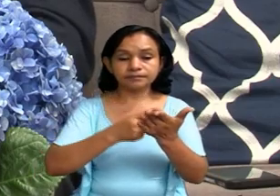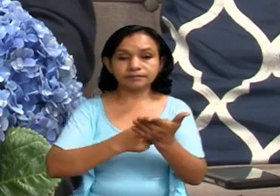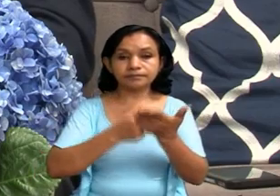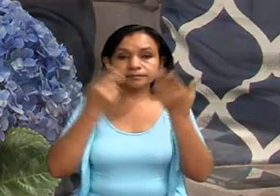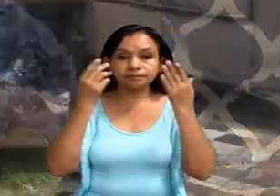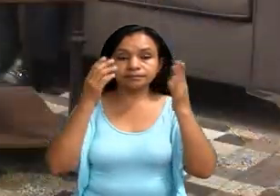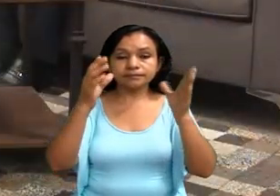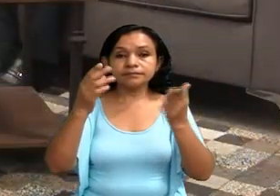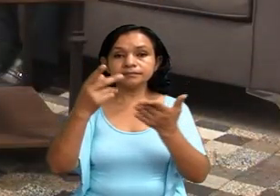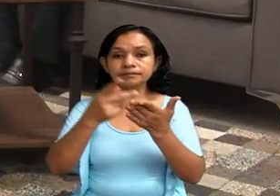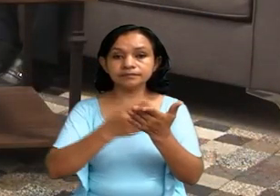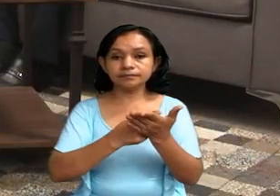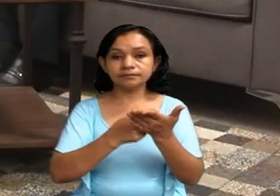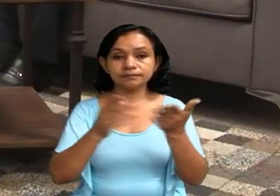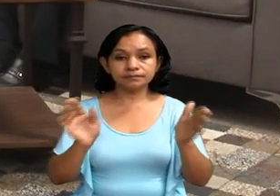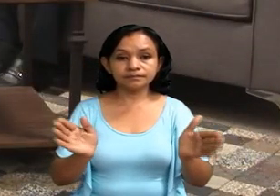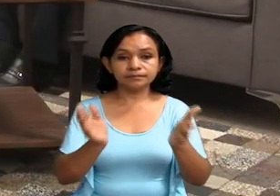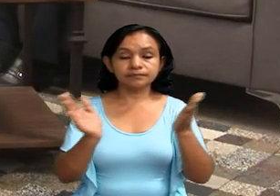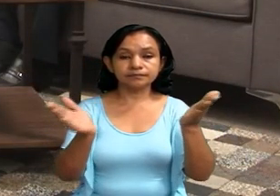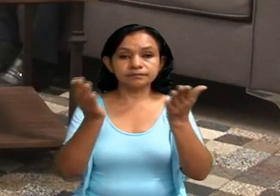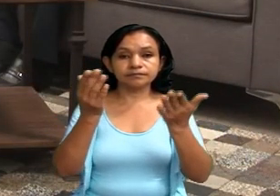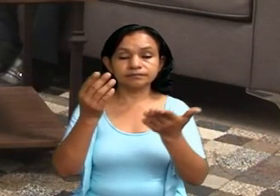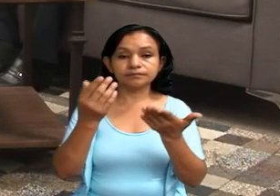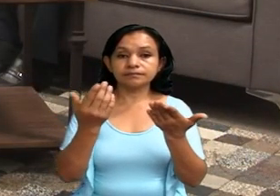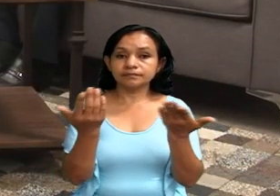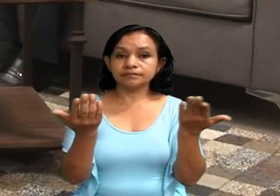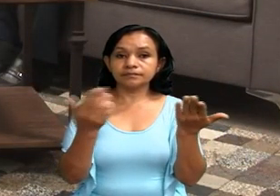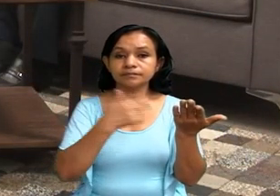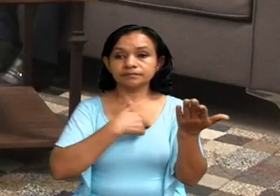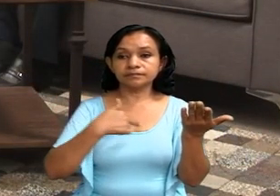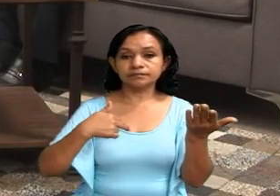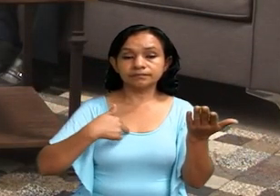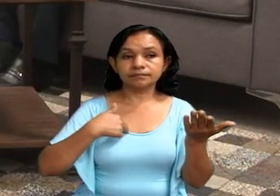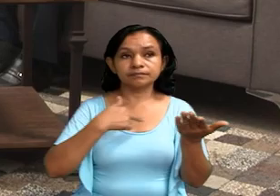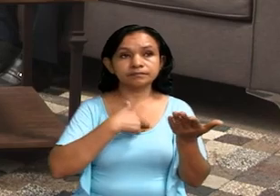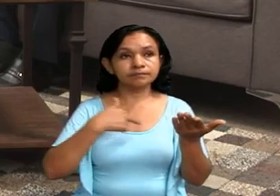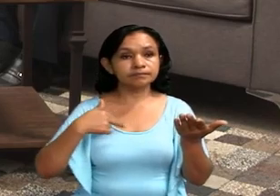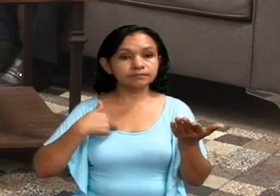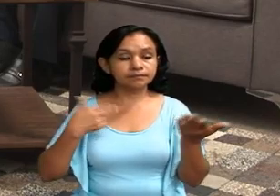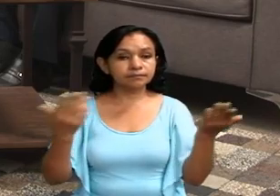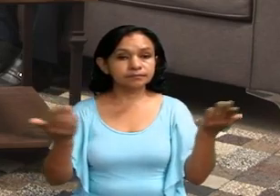cultural, una promoción cultural, lógicamente está